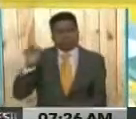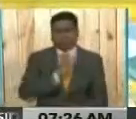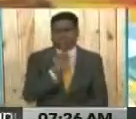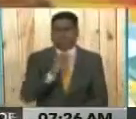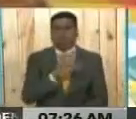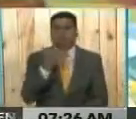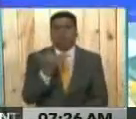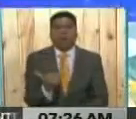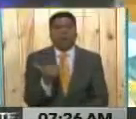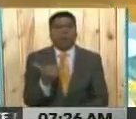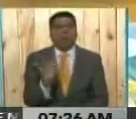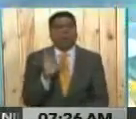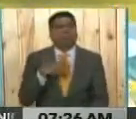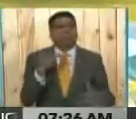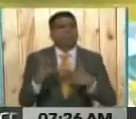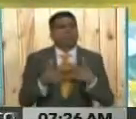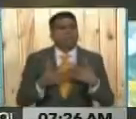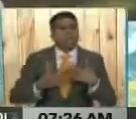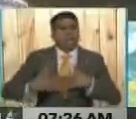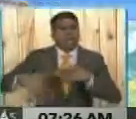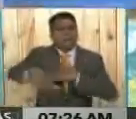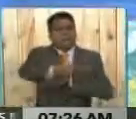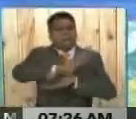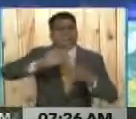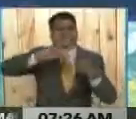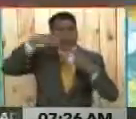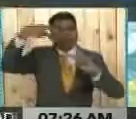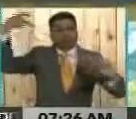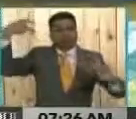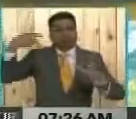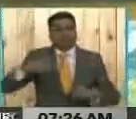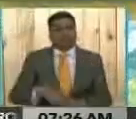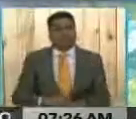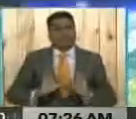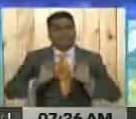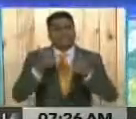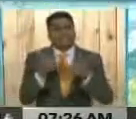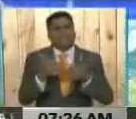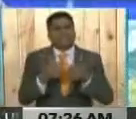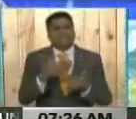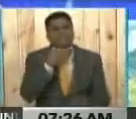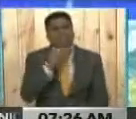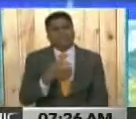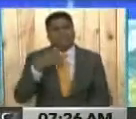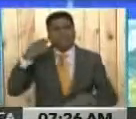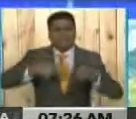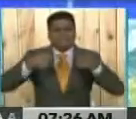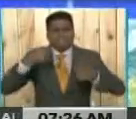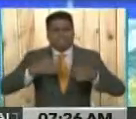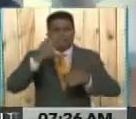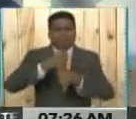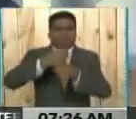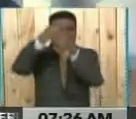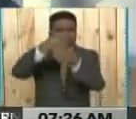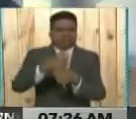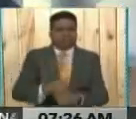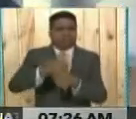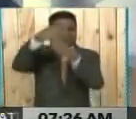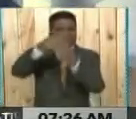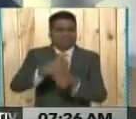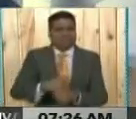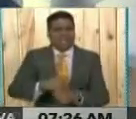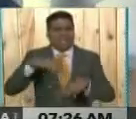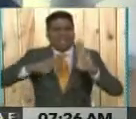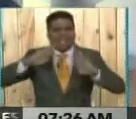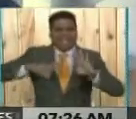actividad ahí en la Plaza Diego Ibarra, el arranque de la Navidad, hay gaitas, hay toda una serie de elementos que van a estar a